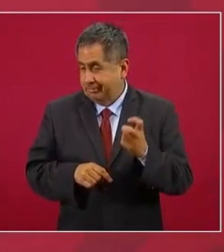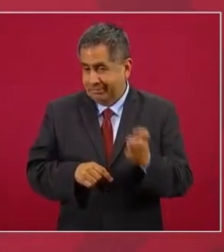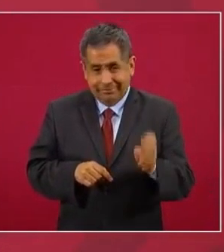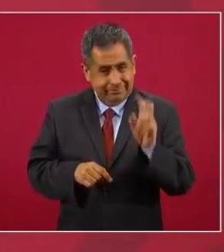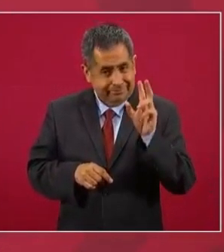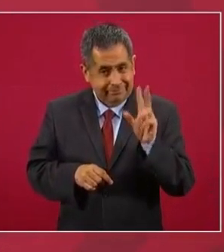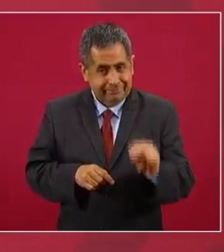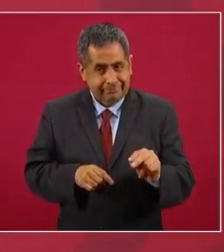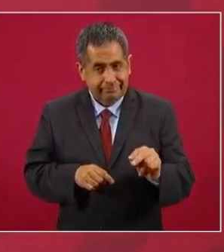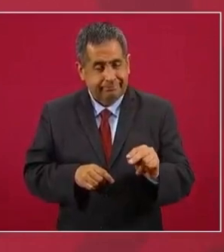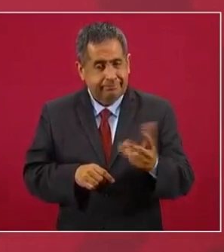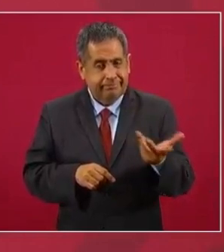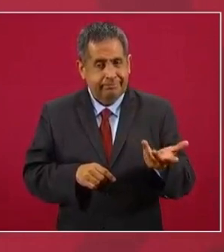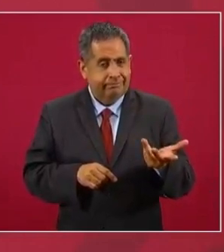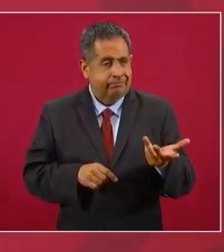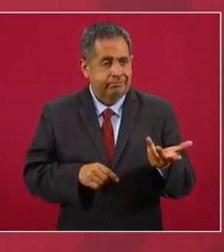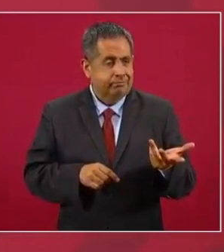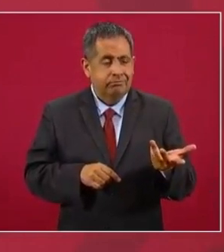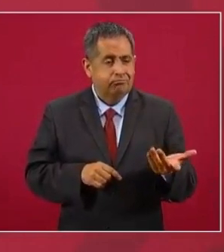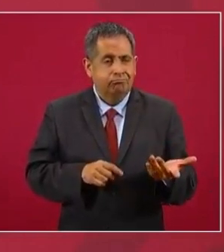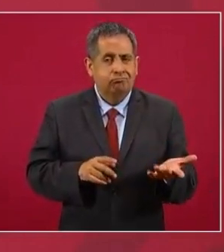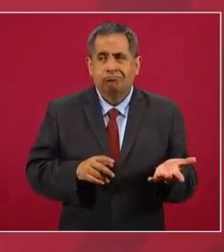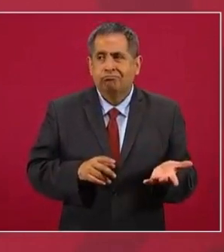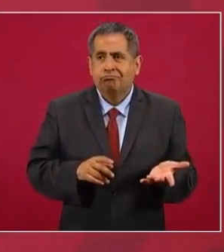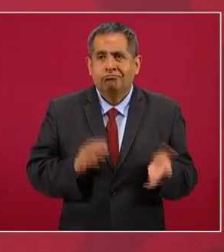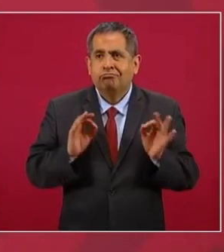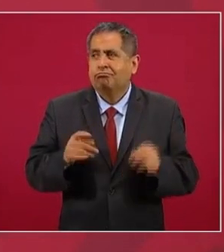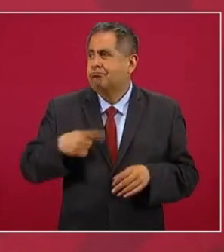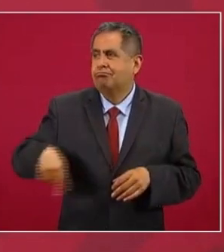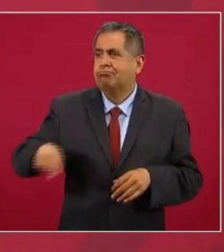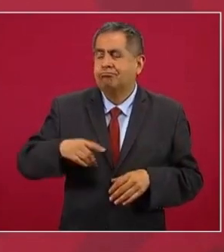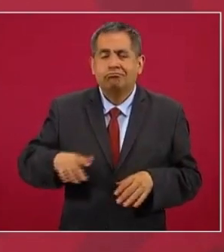se acomodan a los nuevos tiempos.